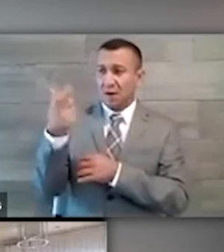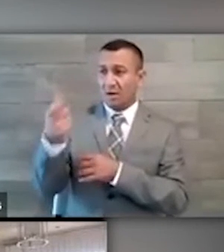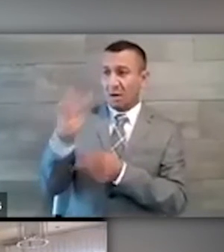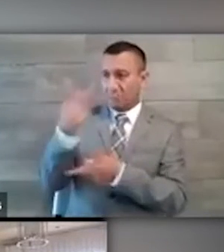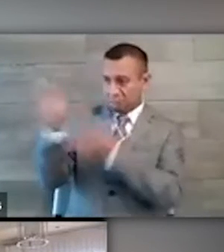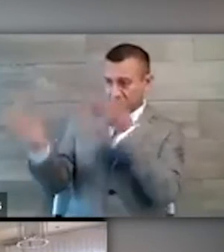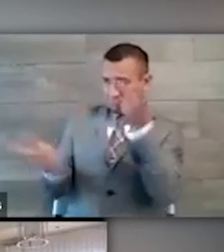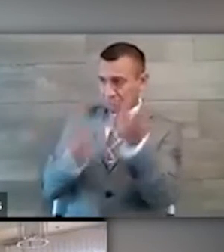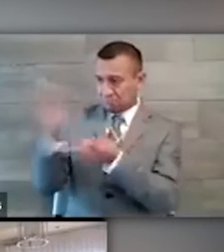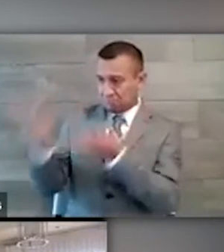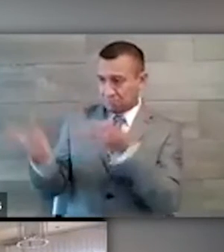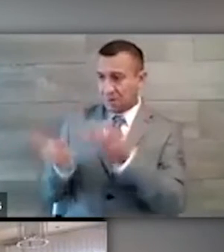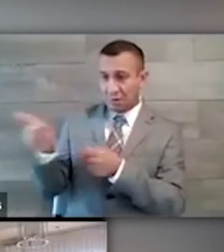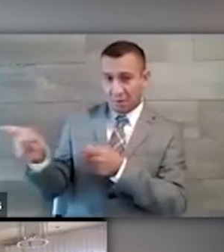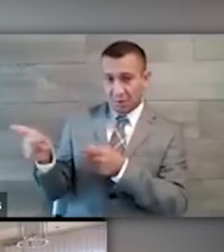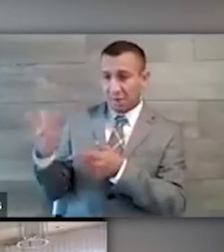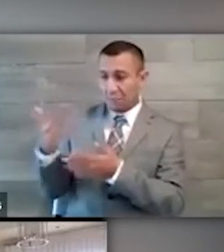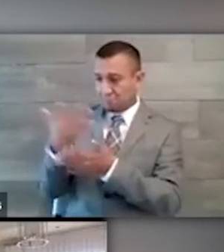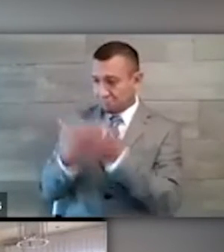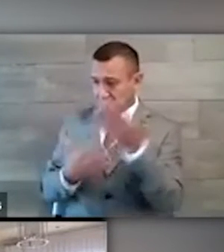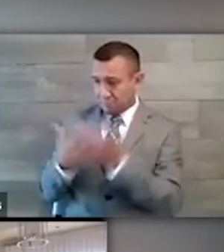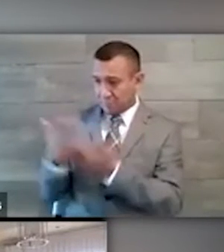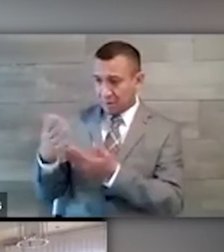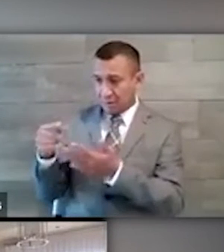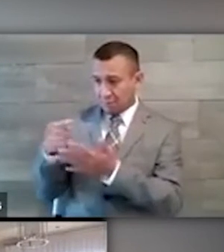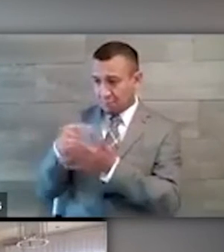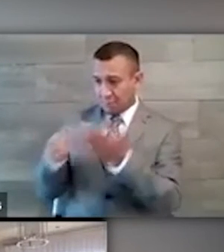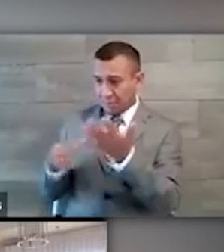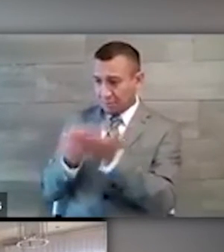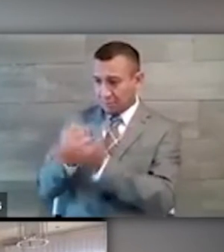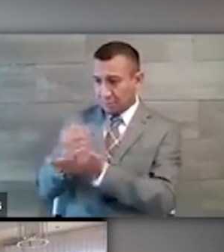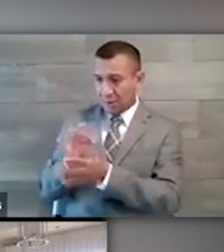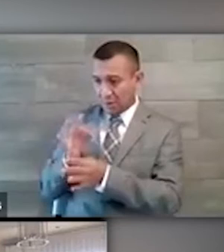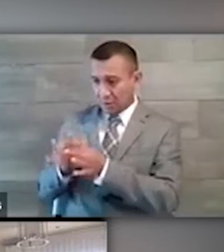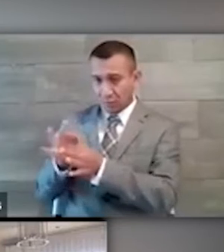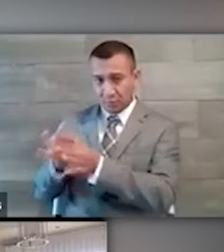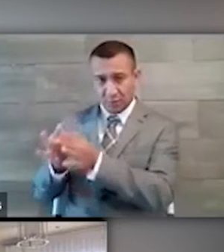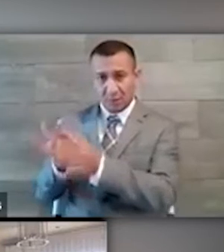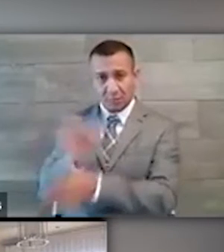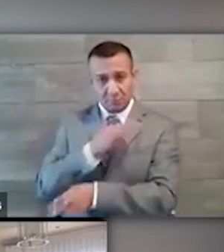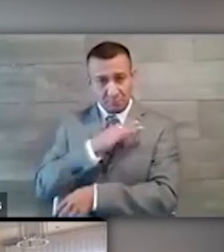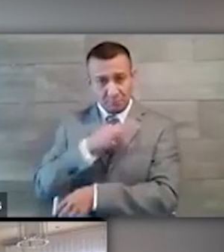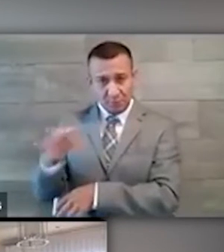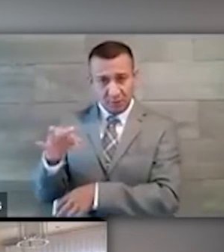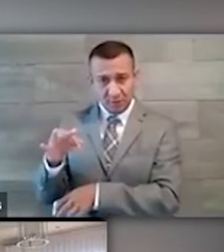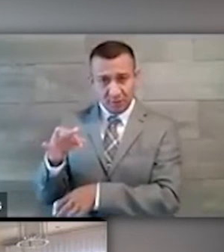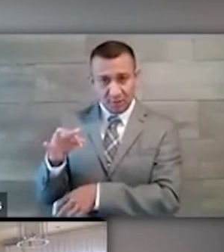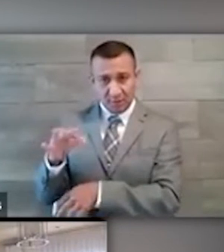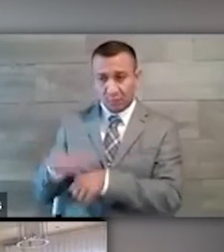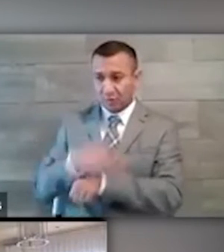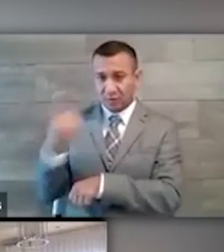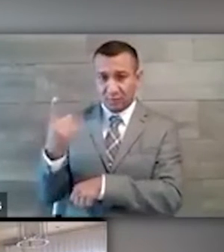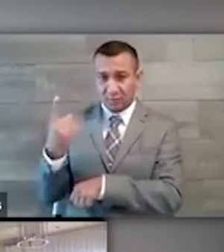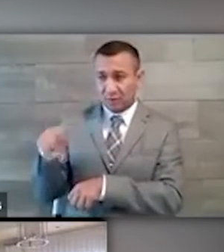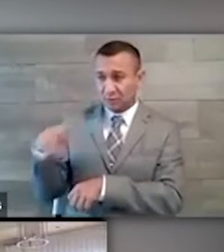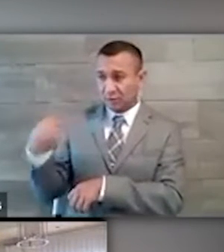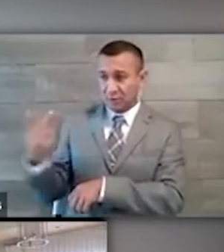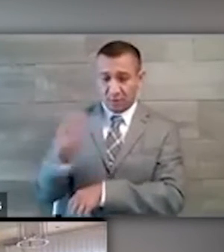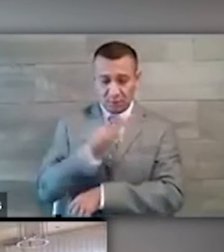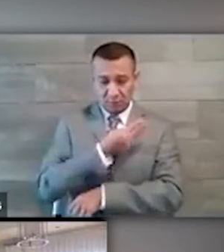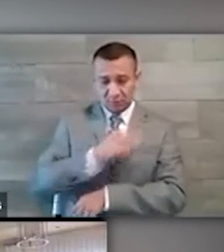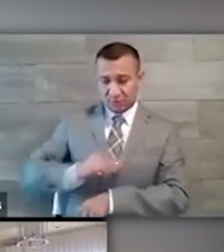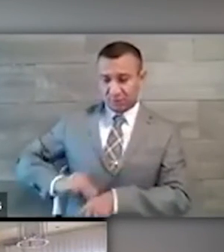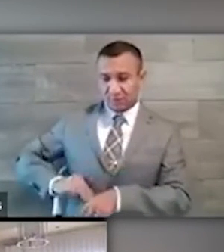Cumple con fines legítimos relativo al ejercicio de sus facultades y atribuciones como titular de la Administración Municipal de Los